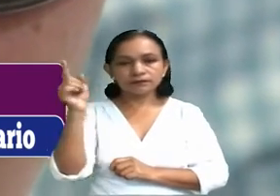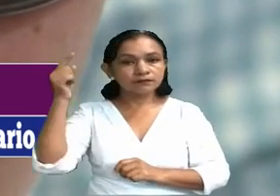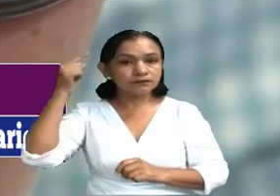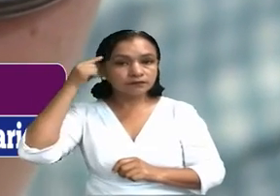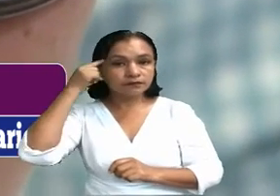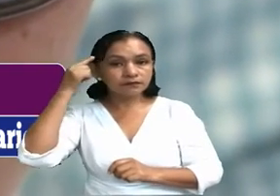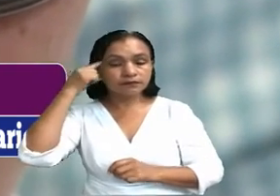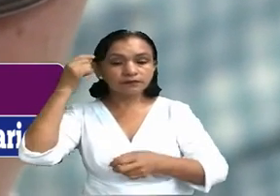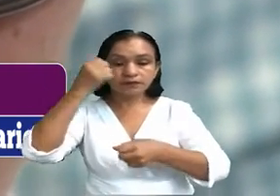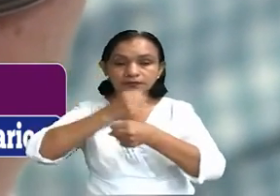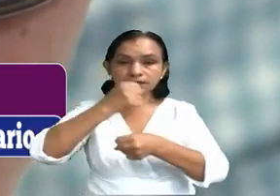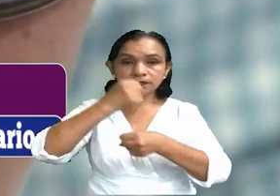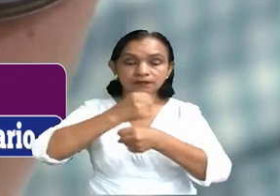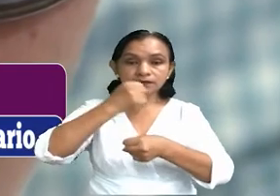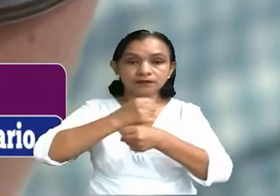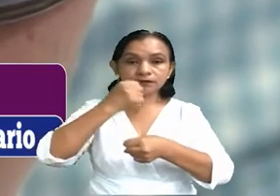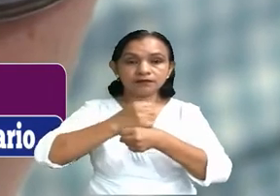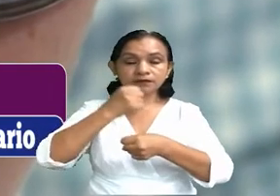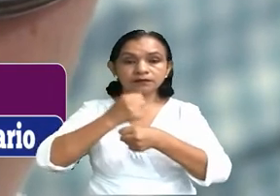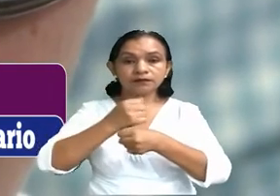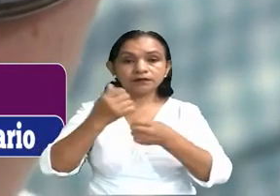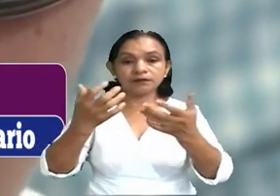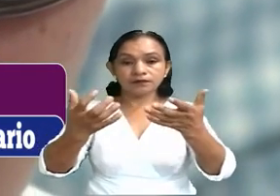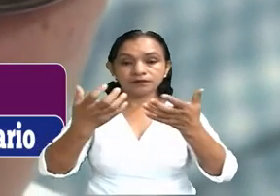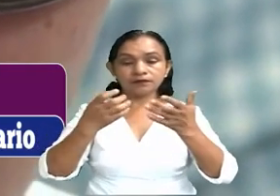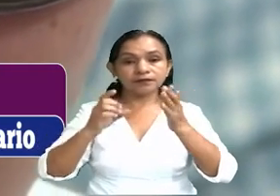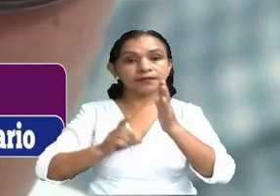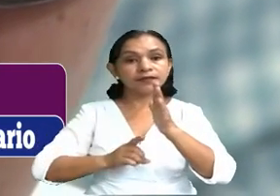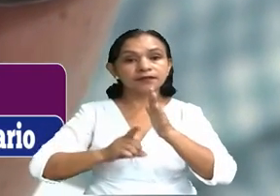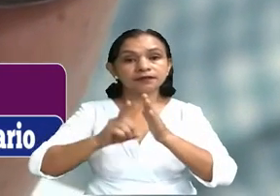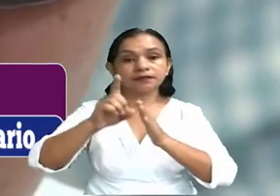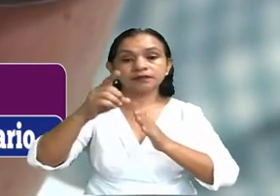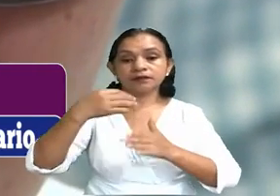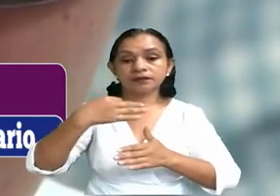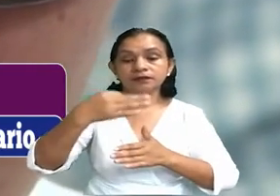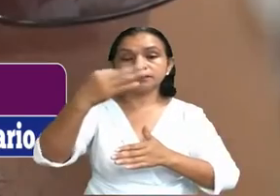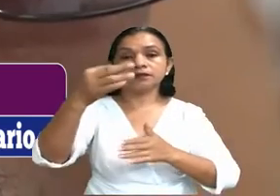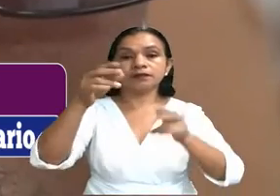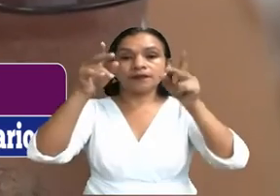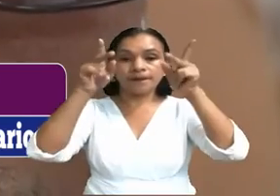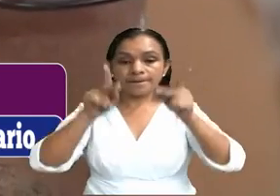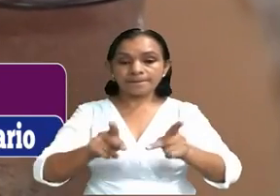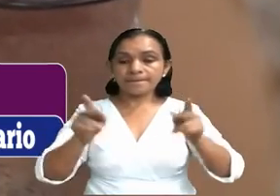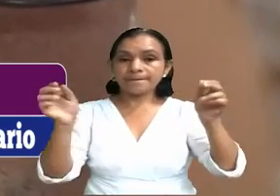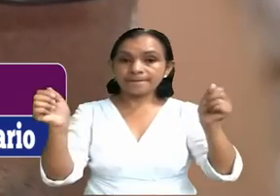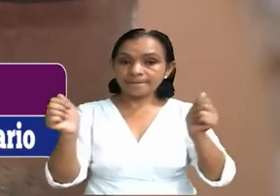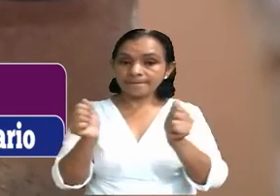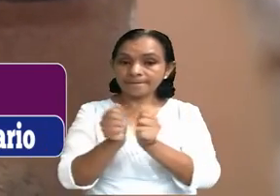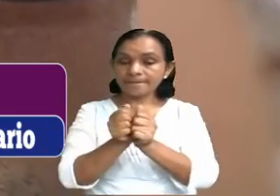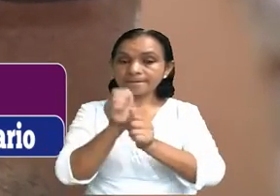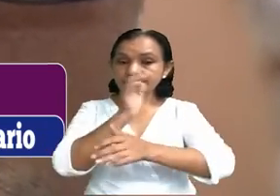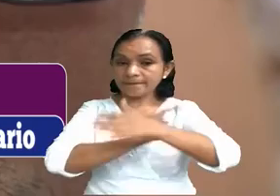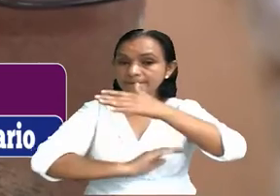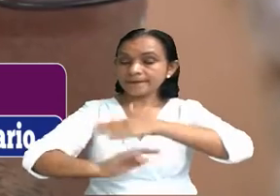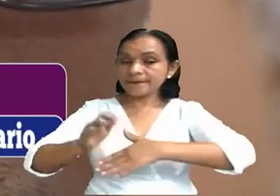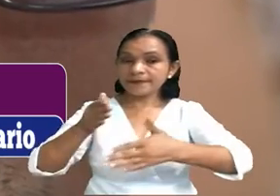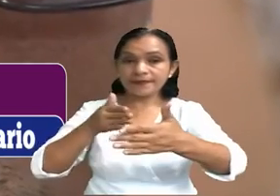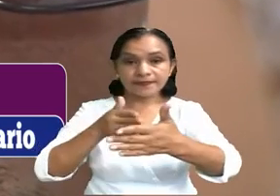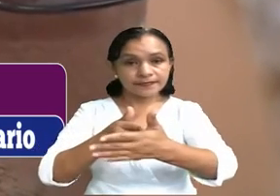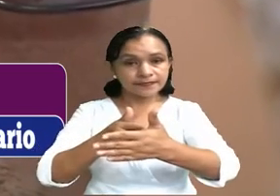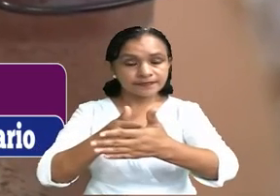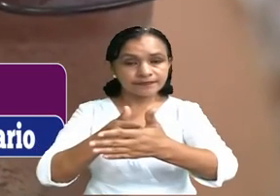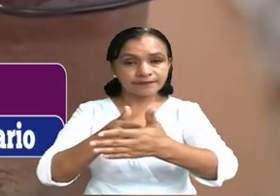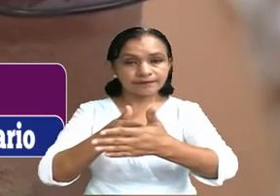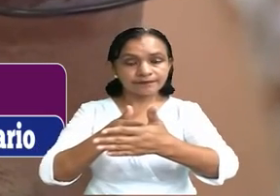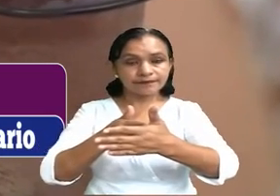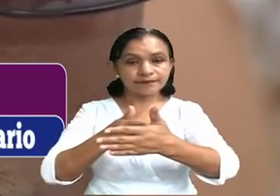pensar y trabajar para ir avanzando hacia el hecho de que la persona con limitaciones, con discapacidad, si